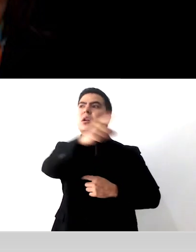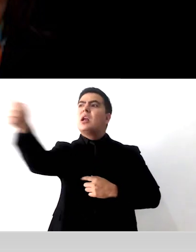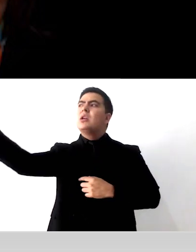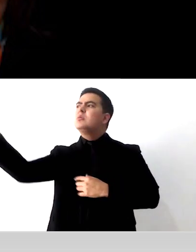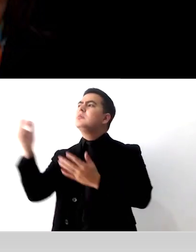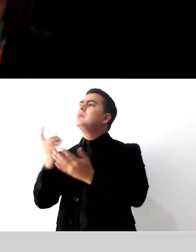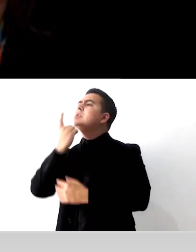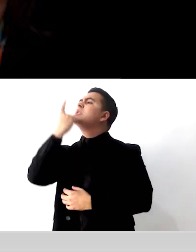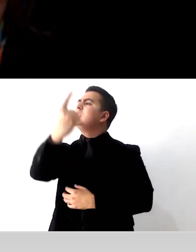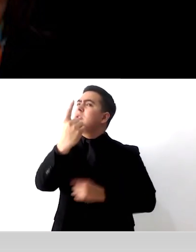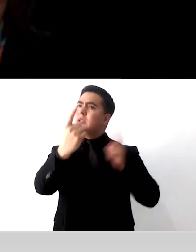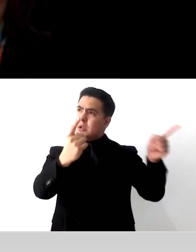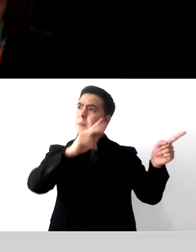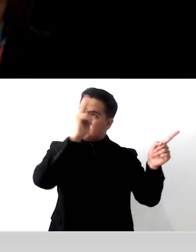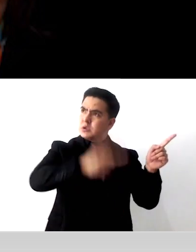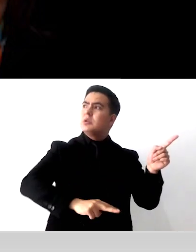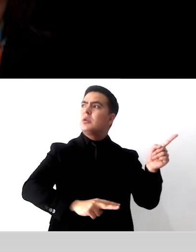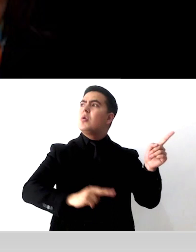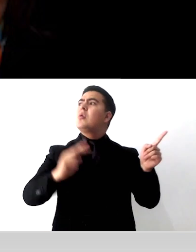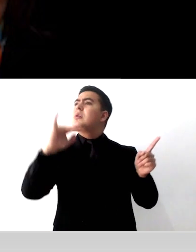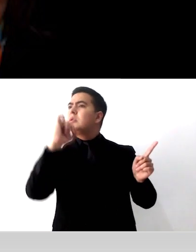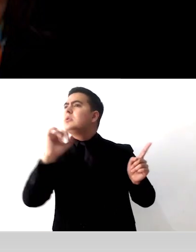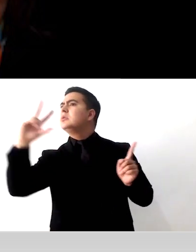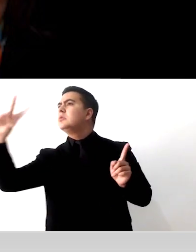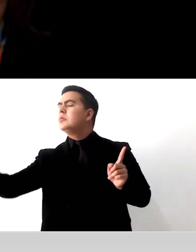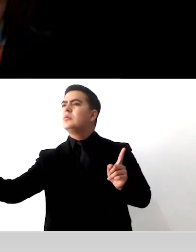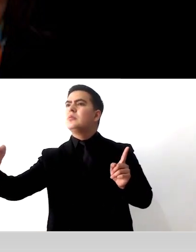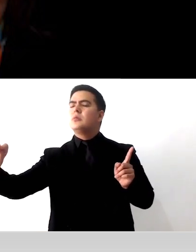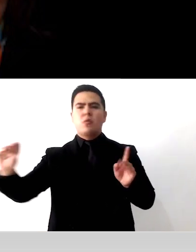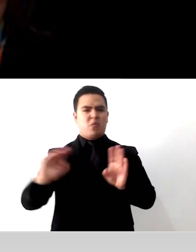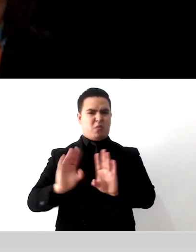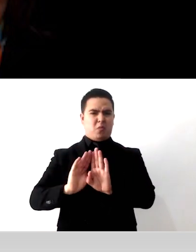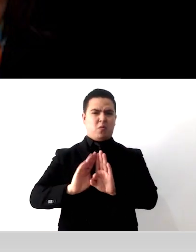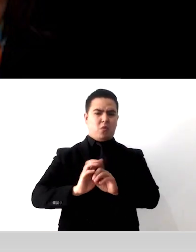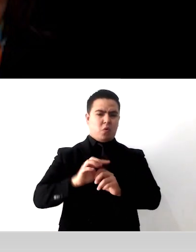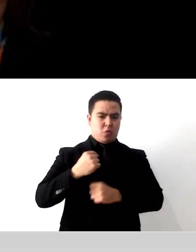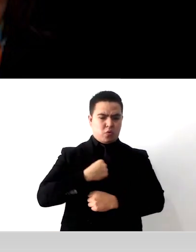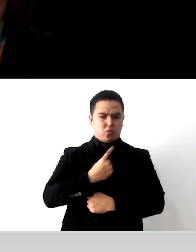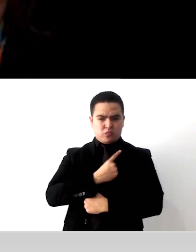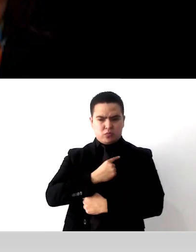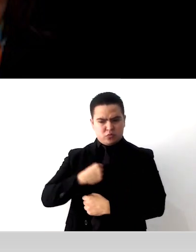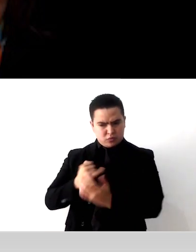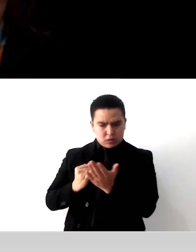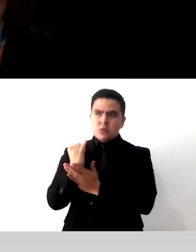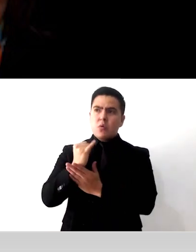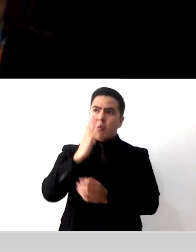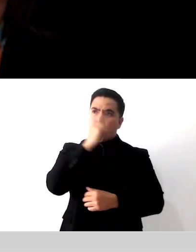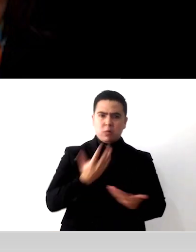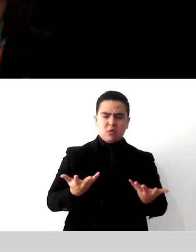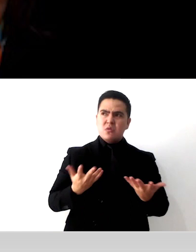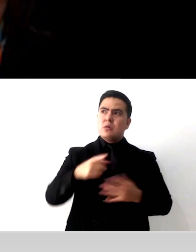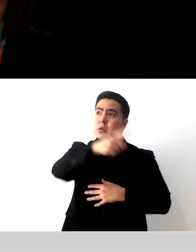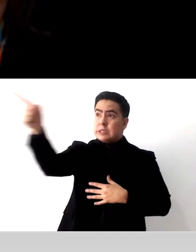la comunidad dijera sí, si es indígena o si es trans, cuando entonces te llevan a privilegiar por